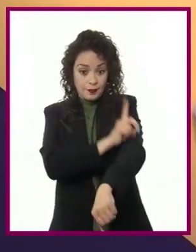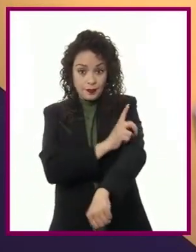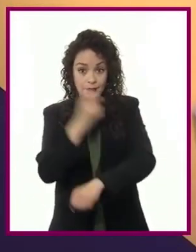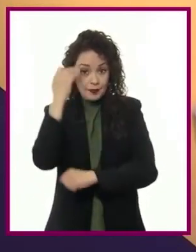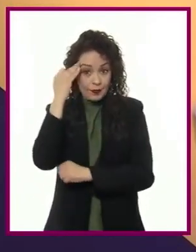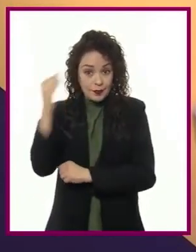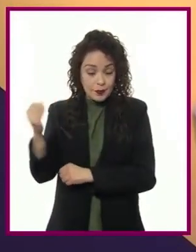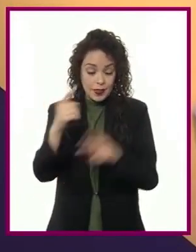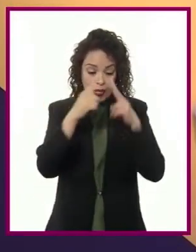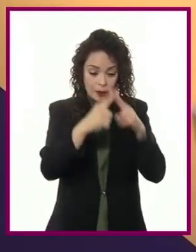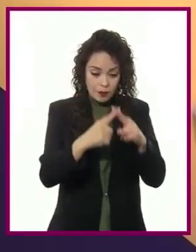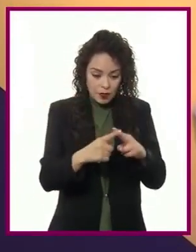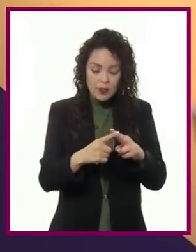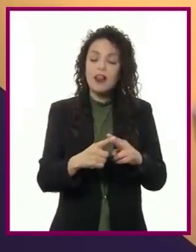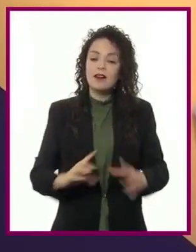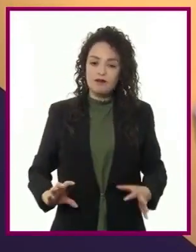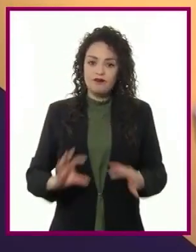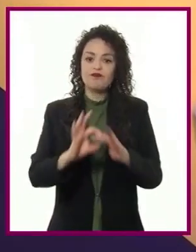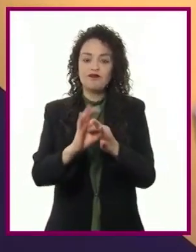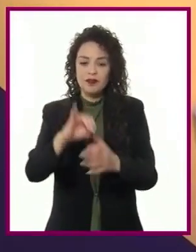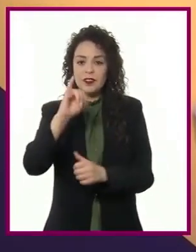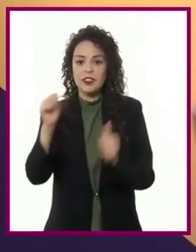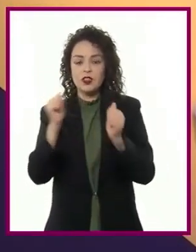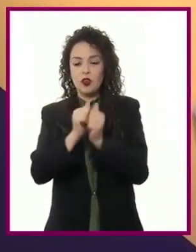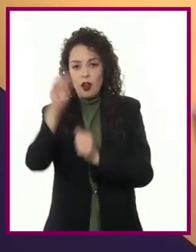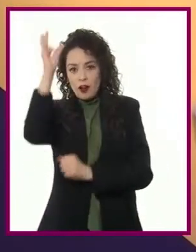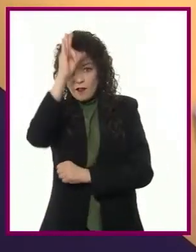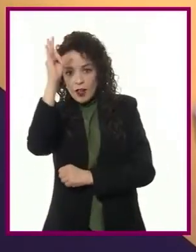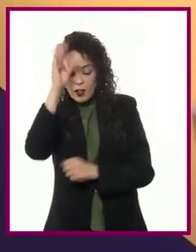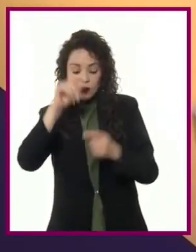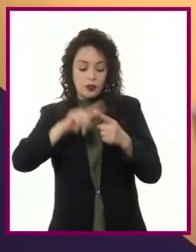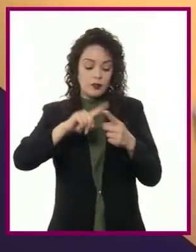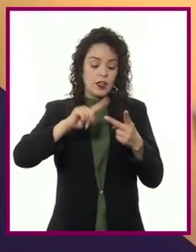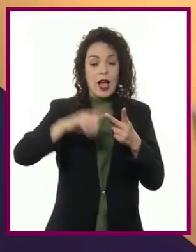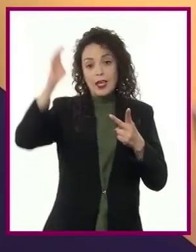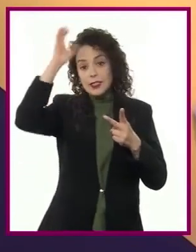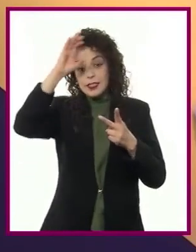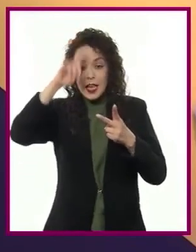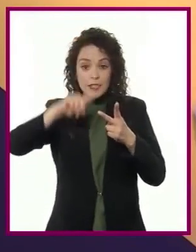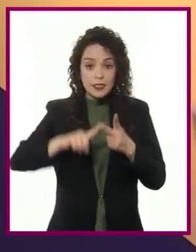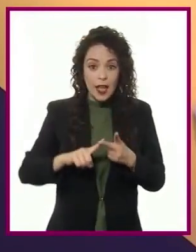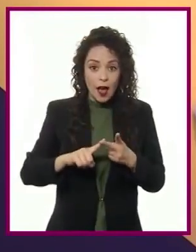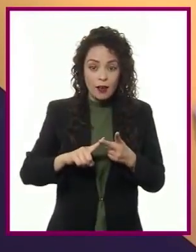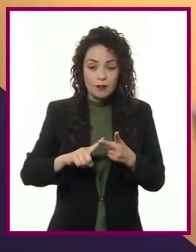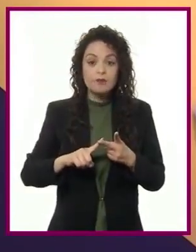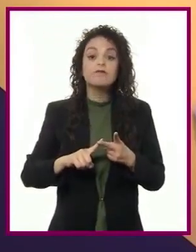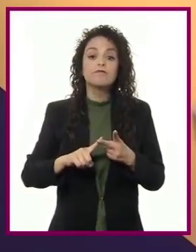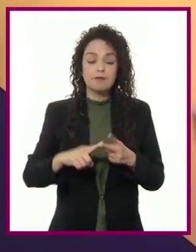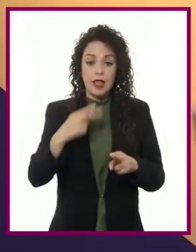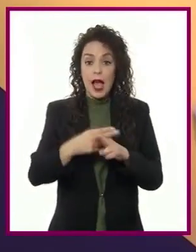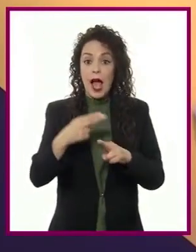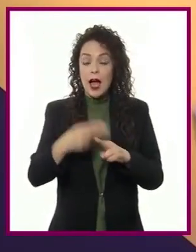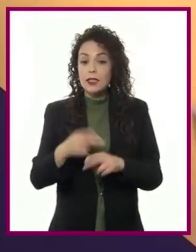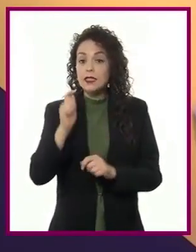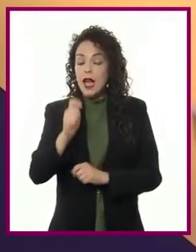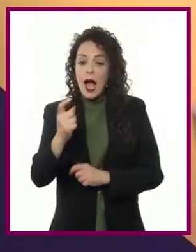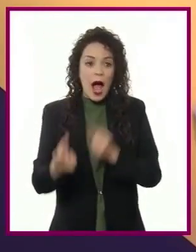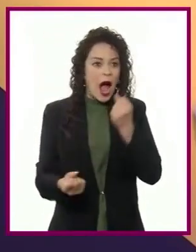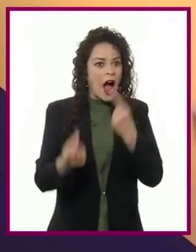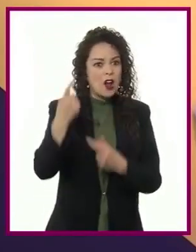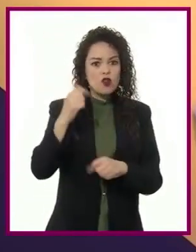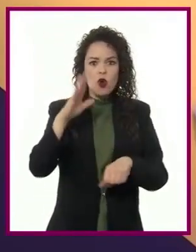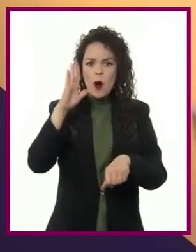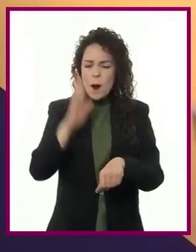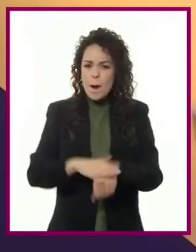mantenido una estrecha relación con la filosofía y la ciencia, hasta el punto en el que algunos de los más